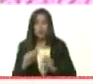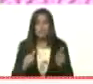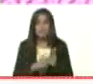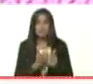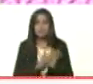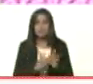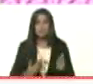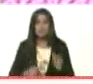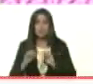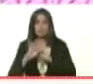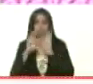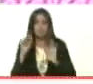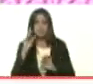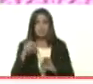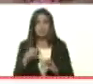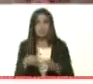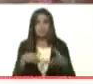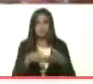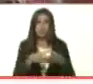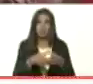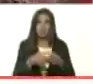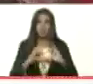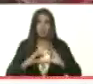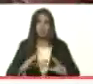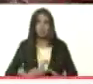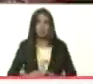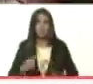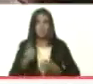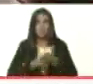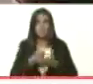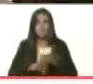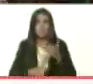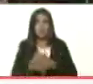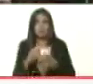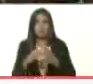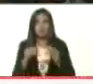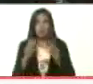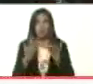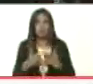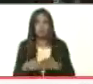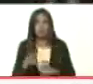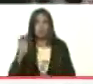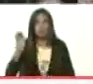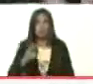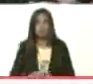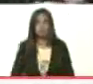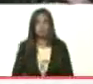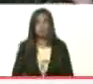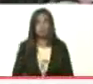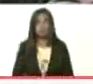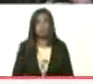una ofensiva de conformación de cuerpos combatientes en todas las industrias del país.